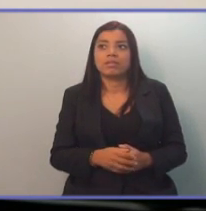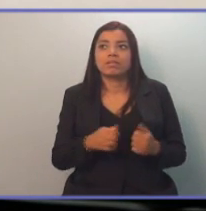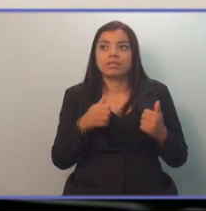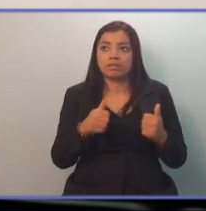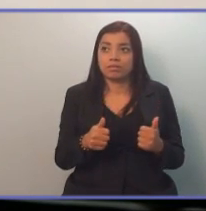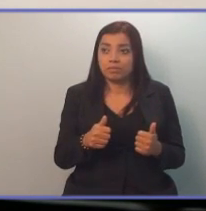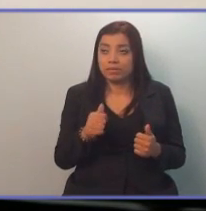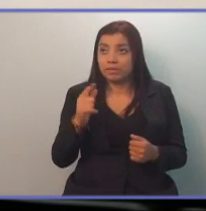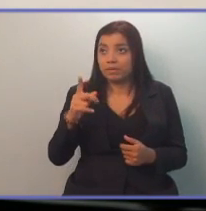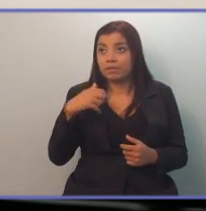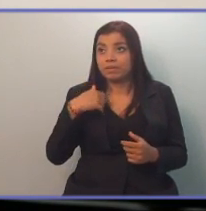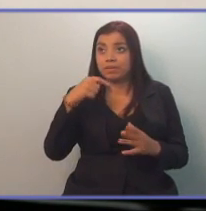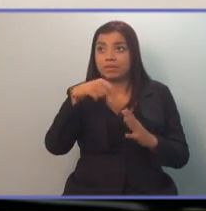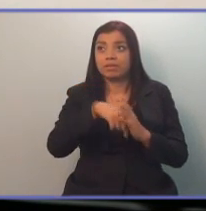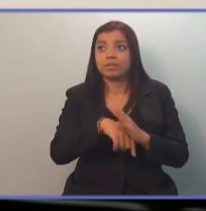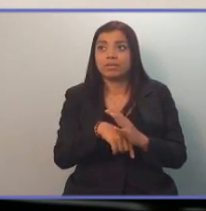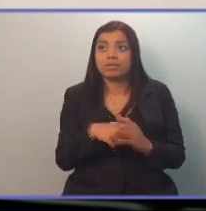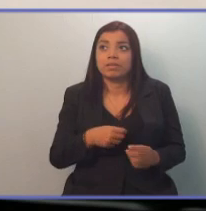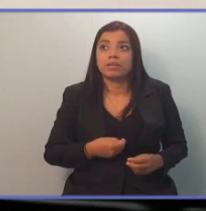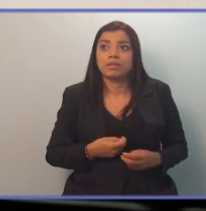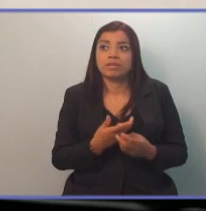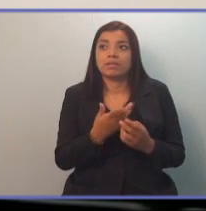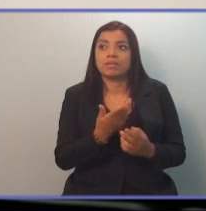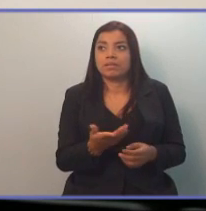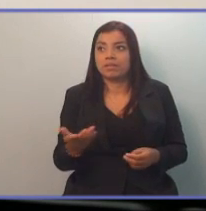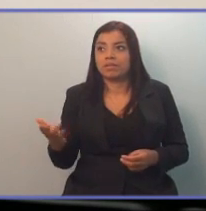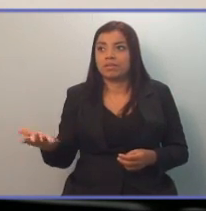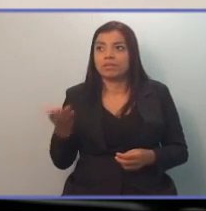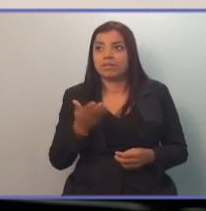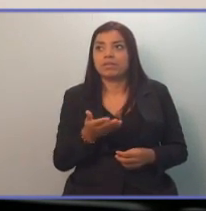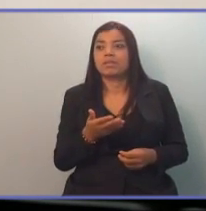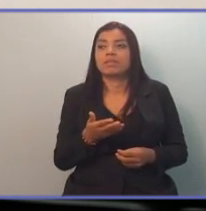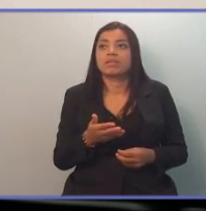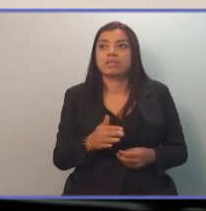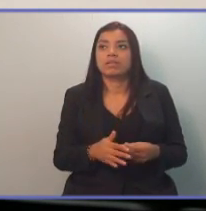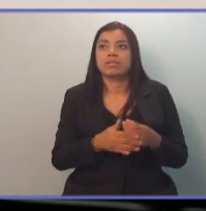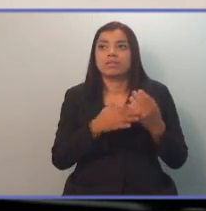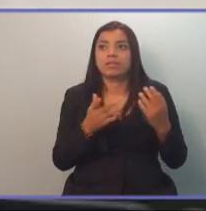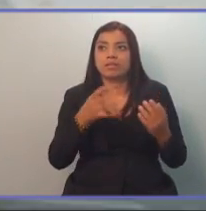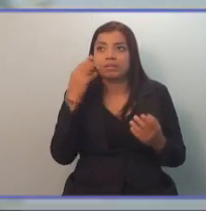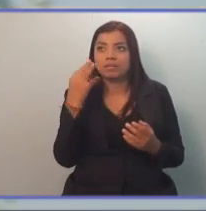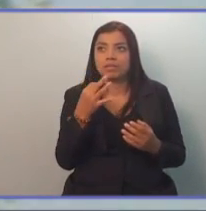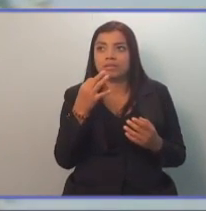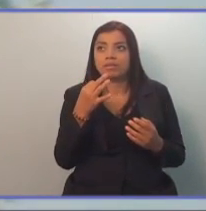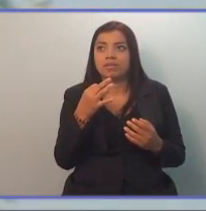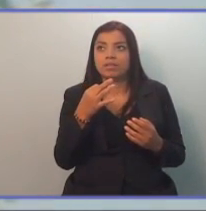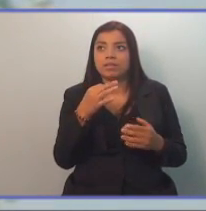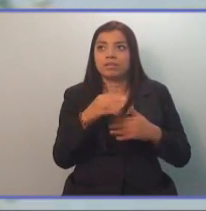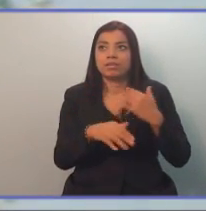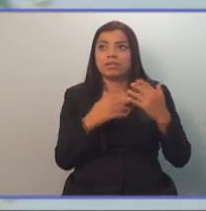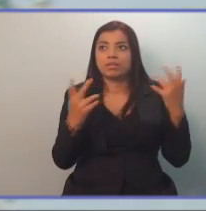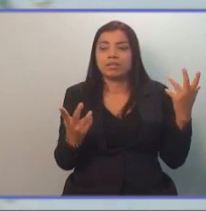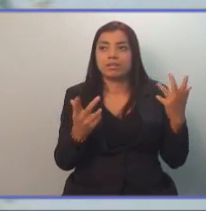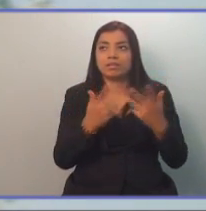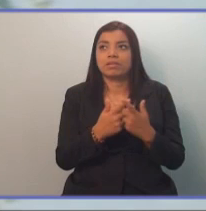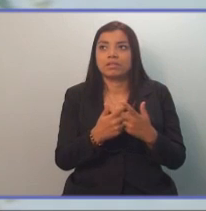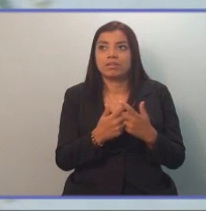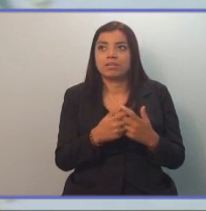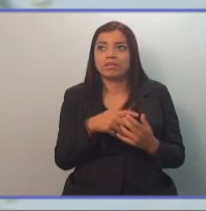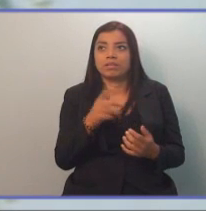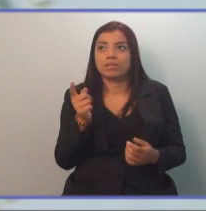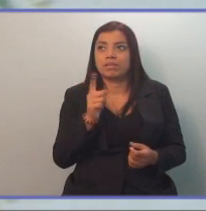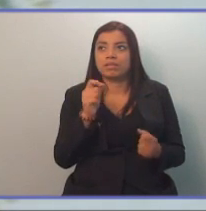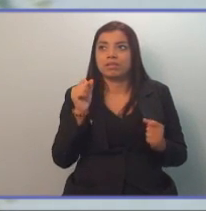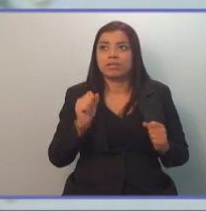ir más allá de lo que las partes le piden. Debe respetar el principio de congruencia y no